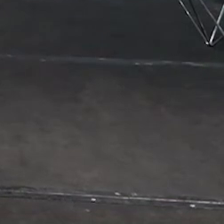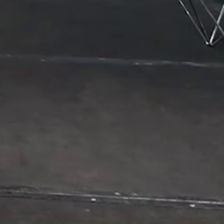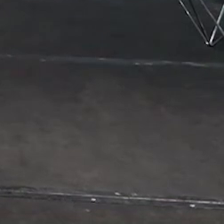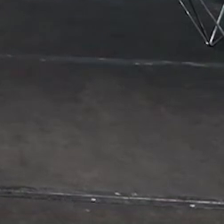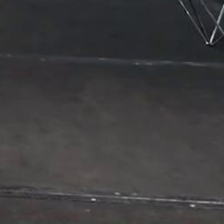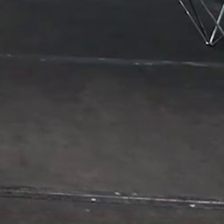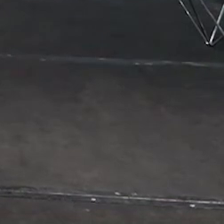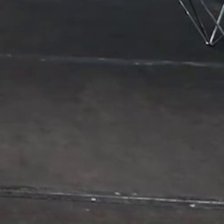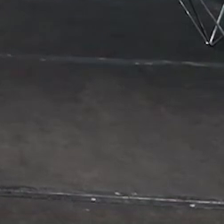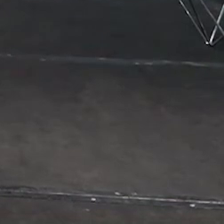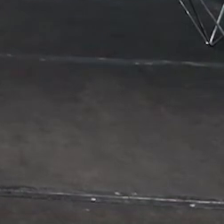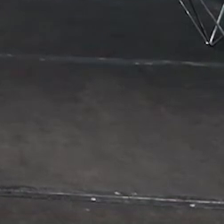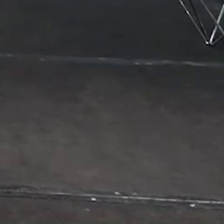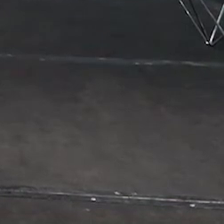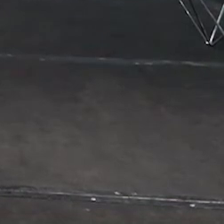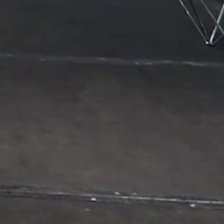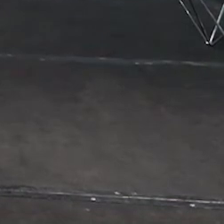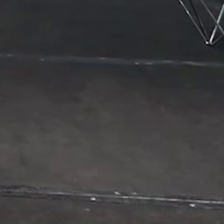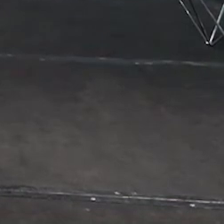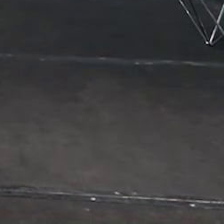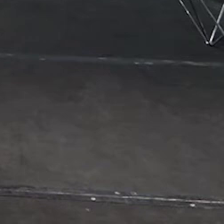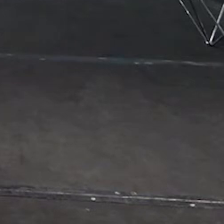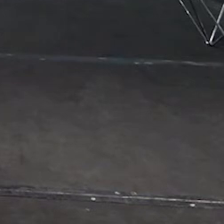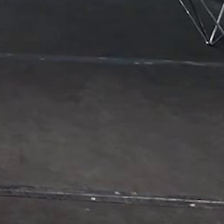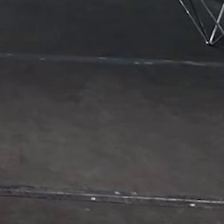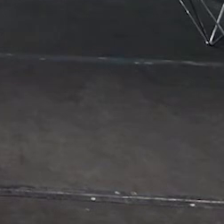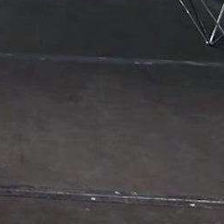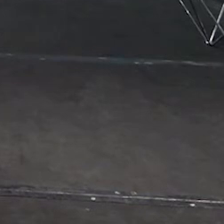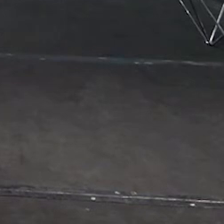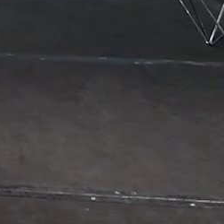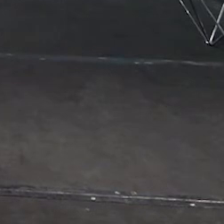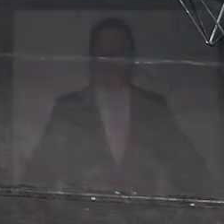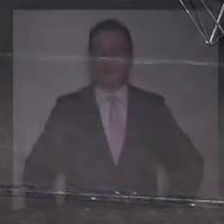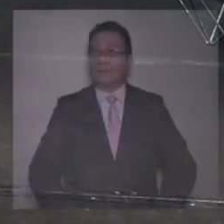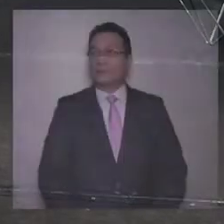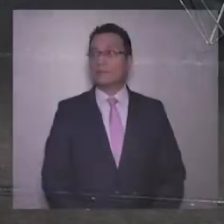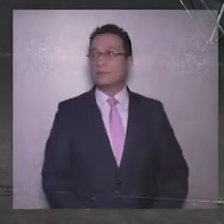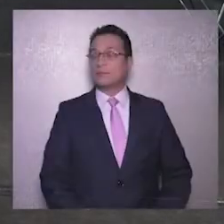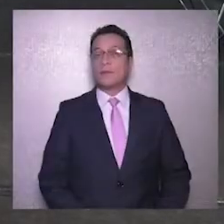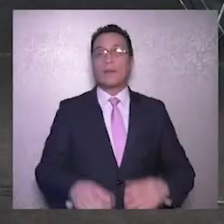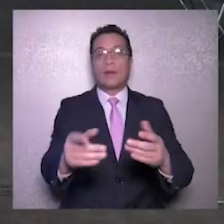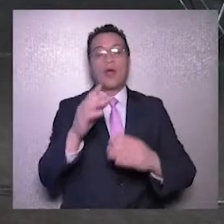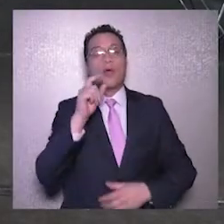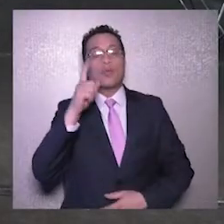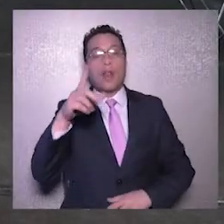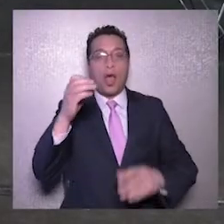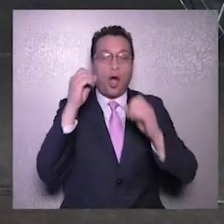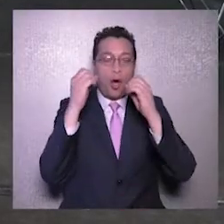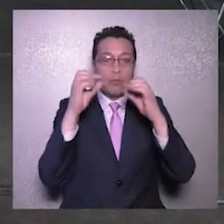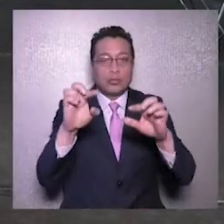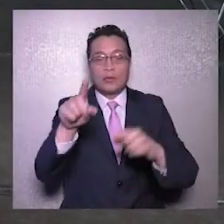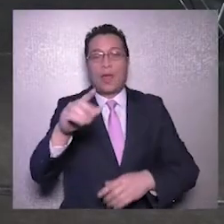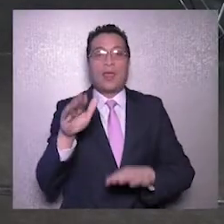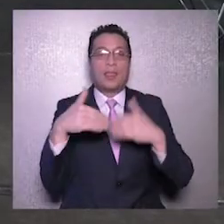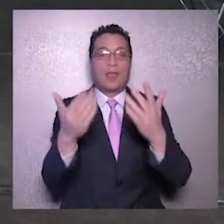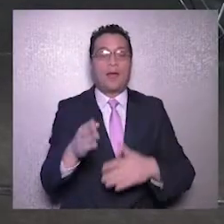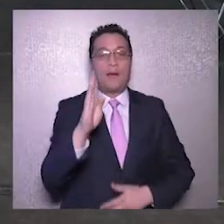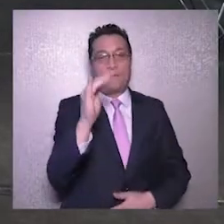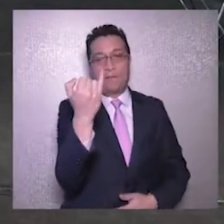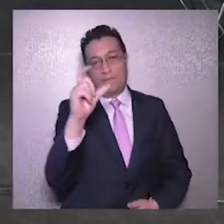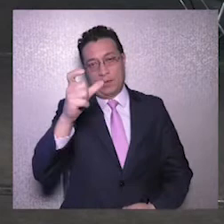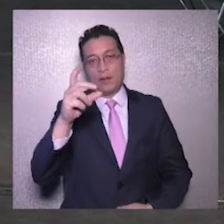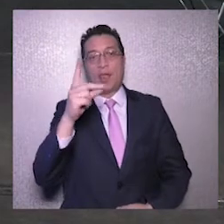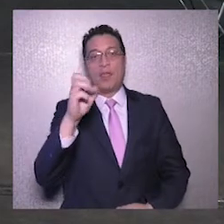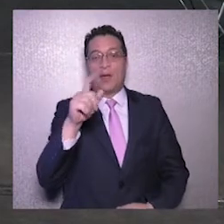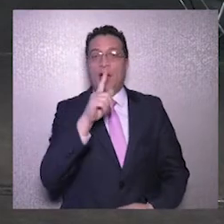que hemos escuchado innumerables veces con respecto a cuáles son las oportunidades que ofrece el Big Data en salud.